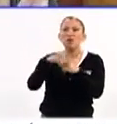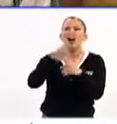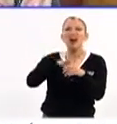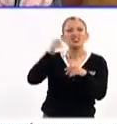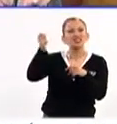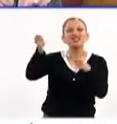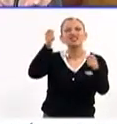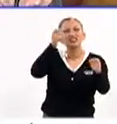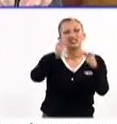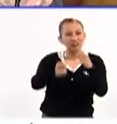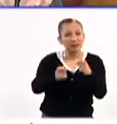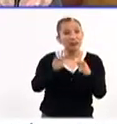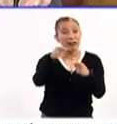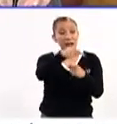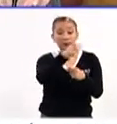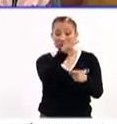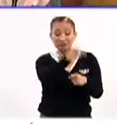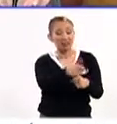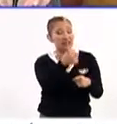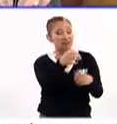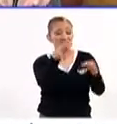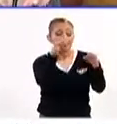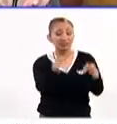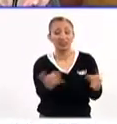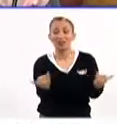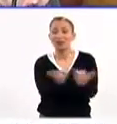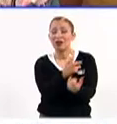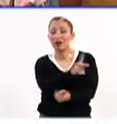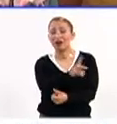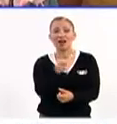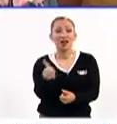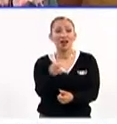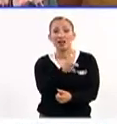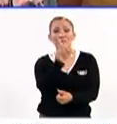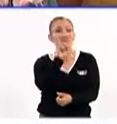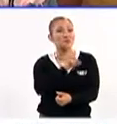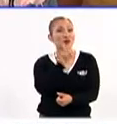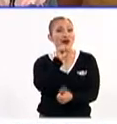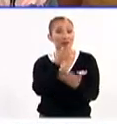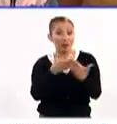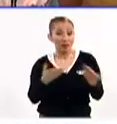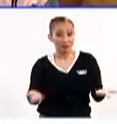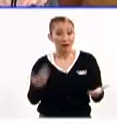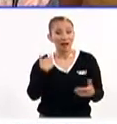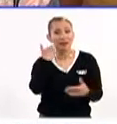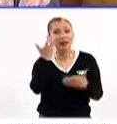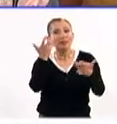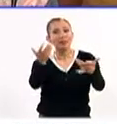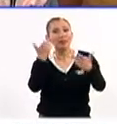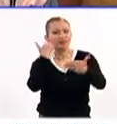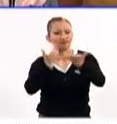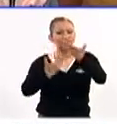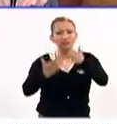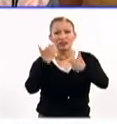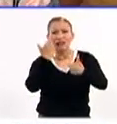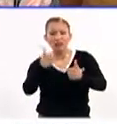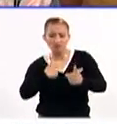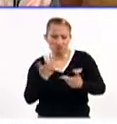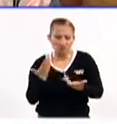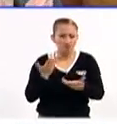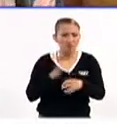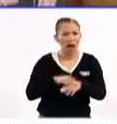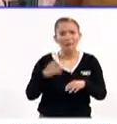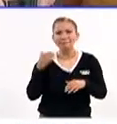Europa. Es el vivo retrato de la mujer de hoy en día que quiere superarse, que quiere